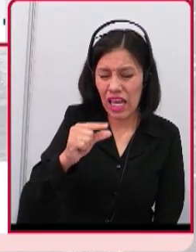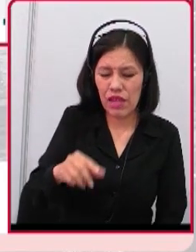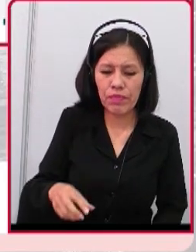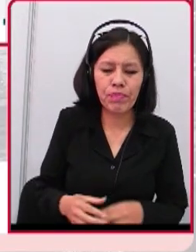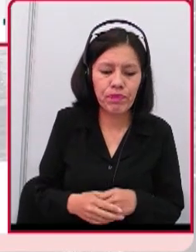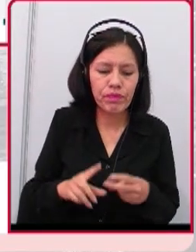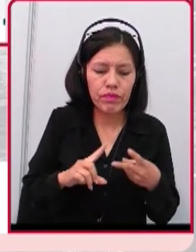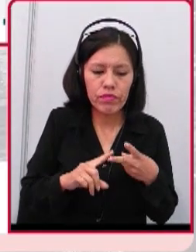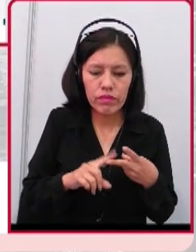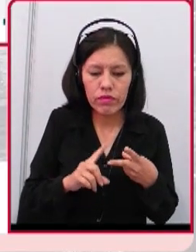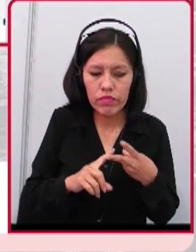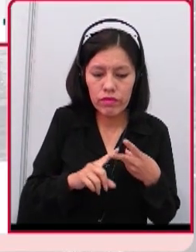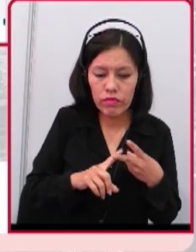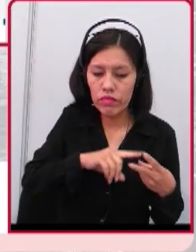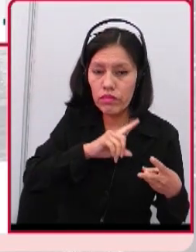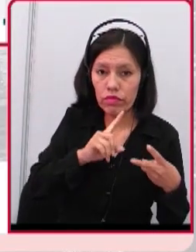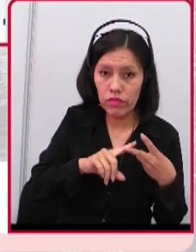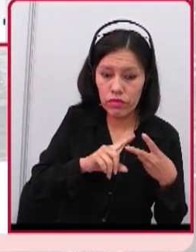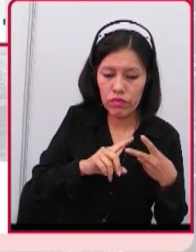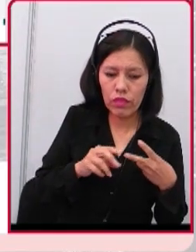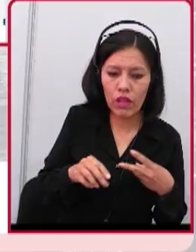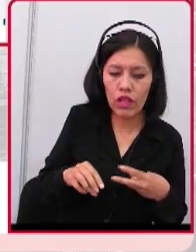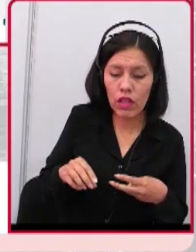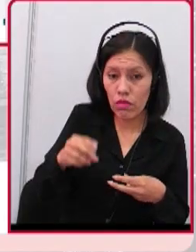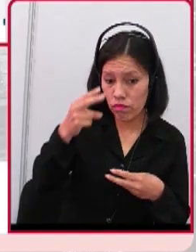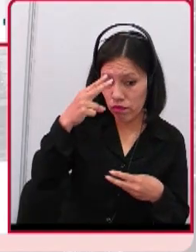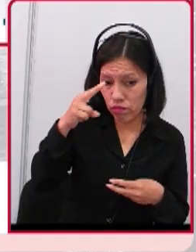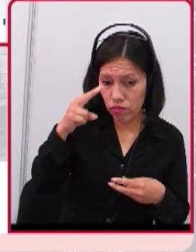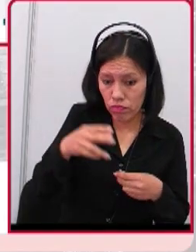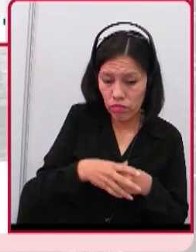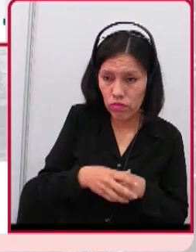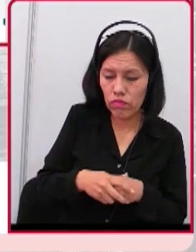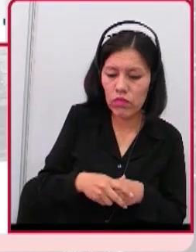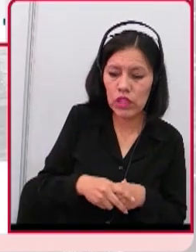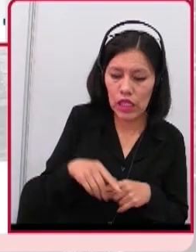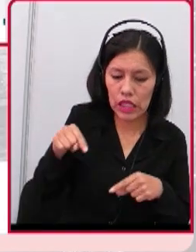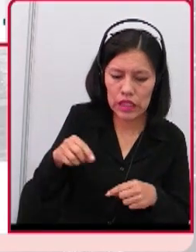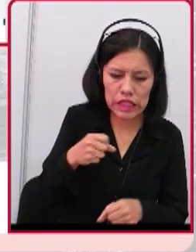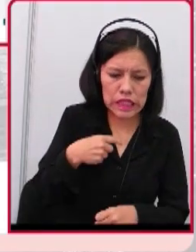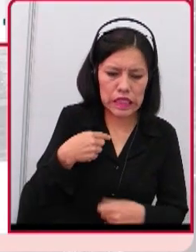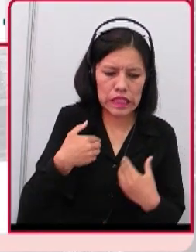nivel nacional. Este cuenta con 2 operaciones.